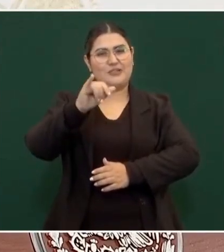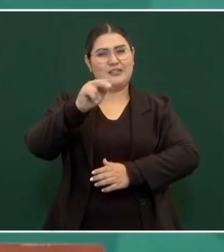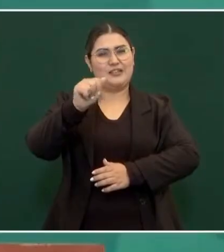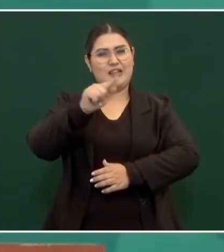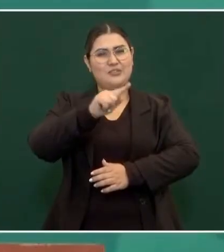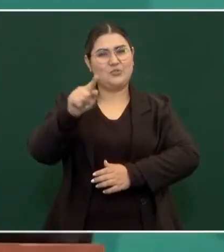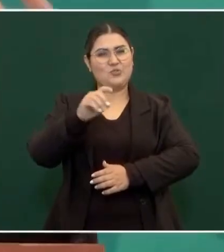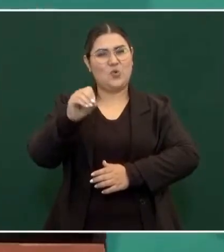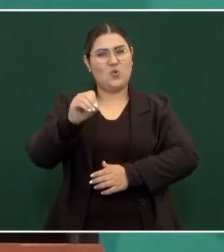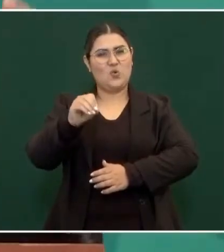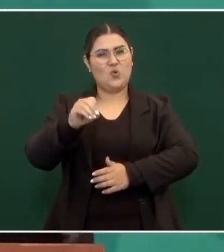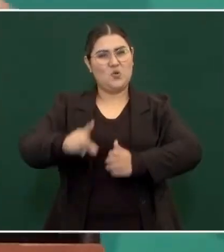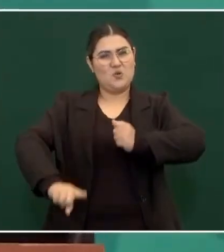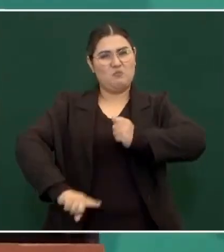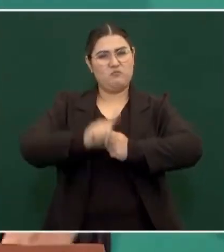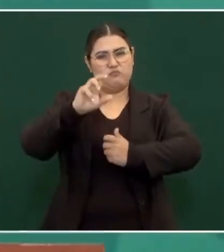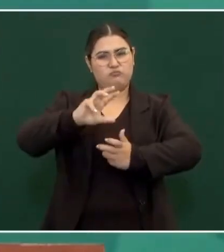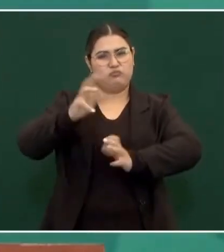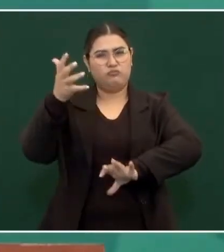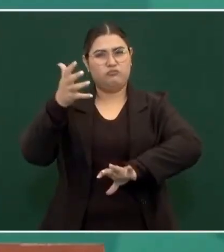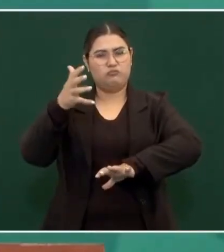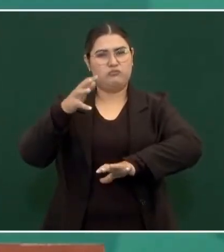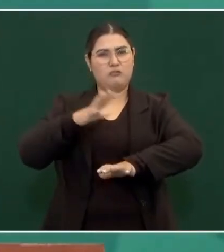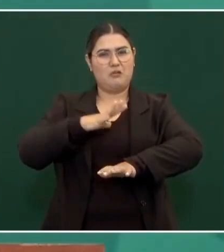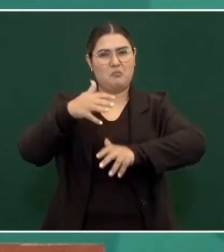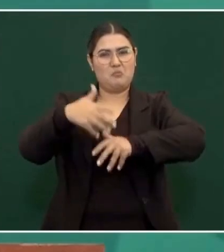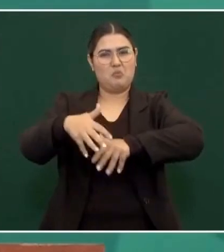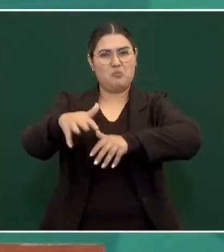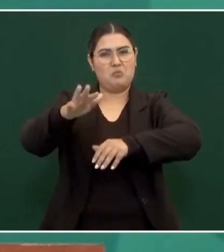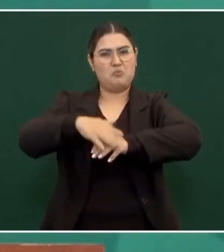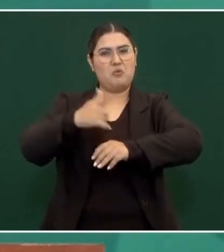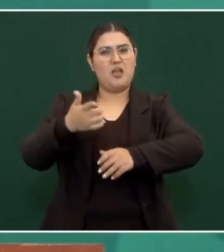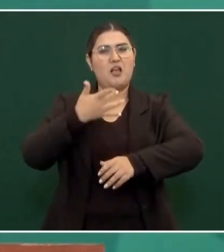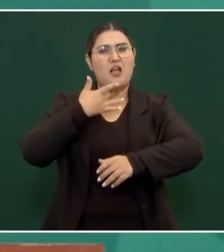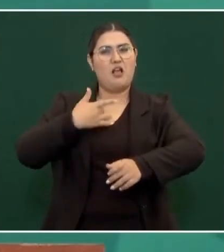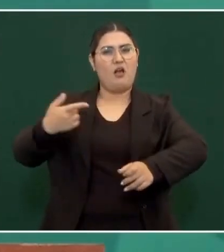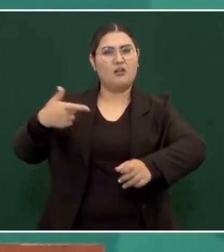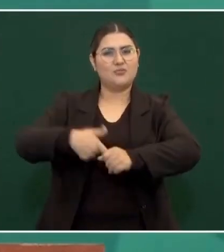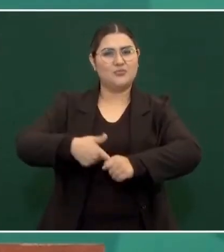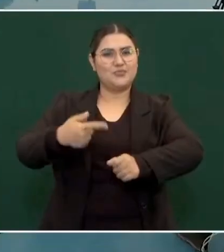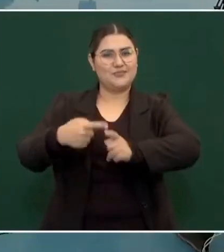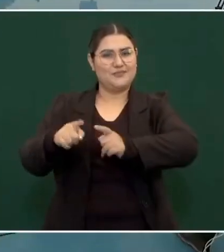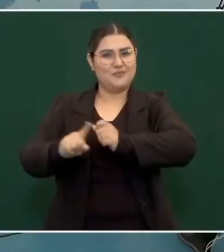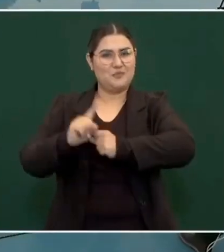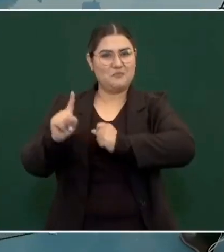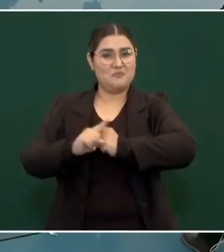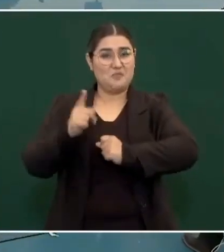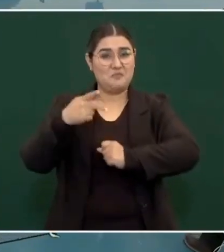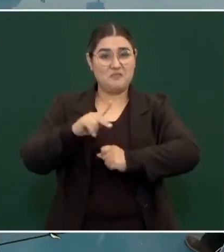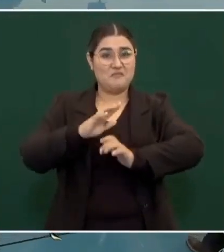porque a veces se les olvida ya no hay gasolinazos